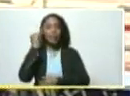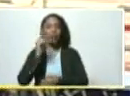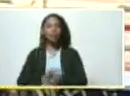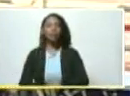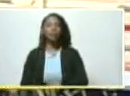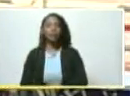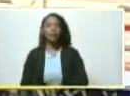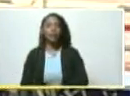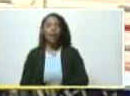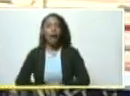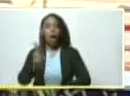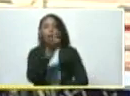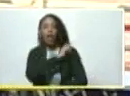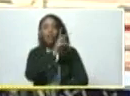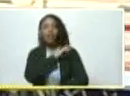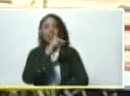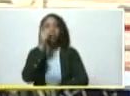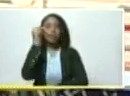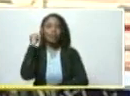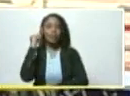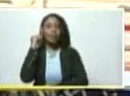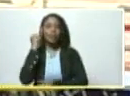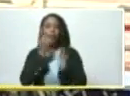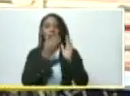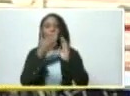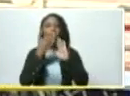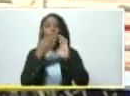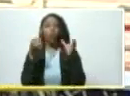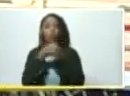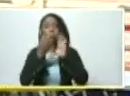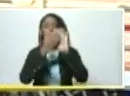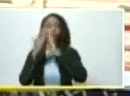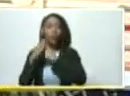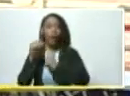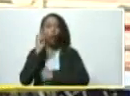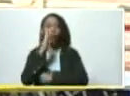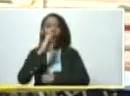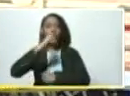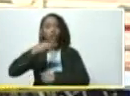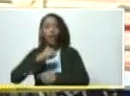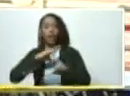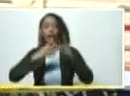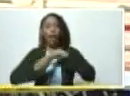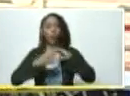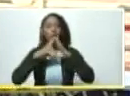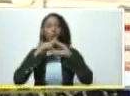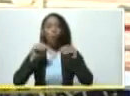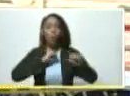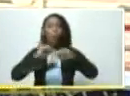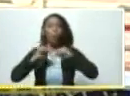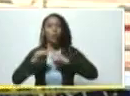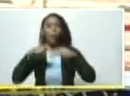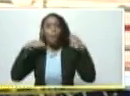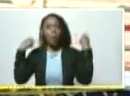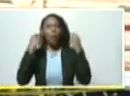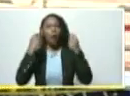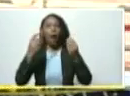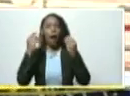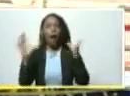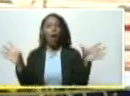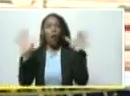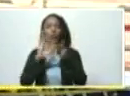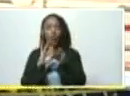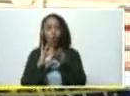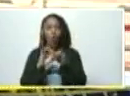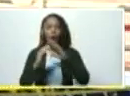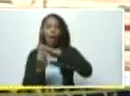lideresas, a los jefes y jefas de comuna, UVC, CLAT y de todo el movimiento popular a la unión